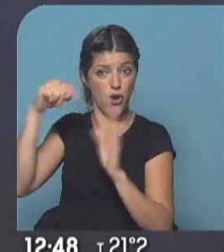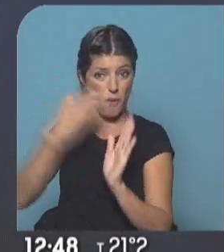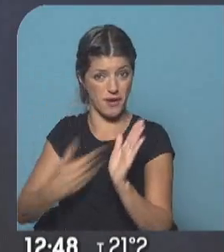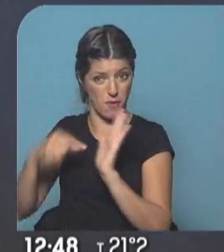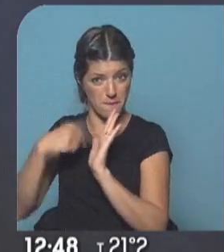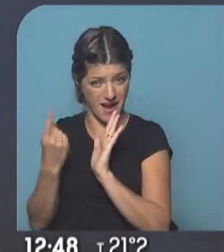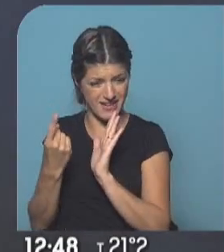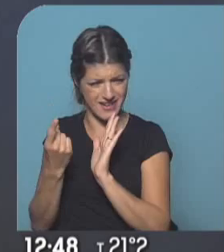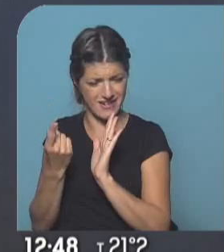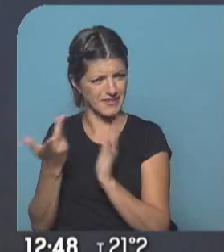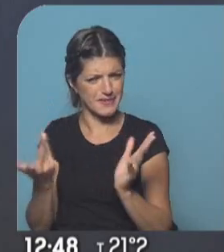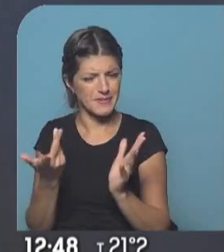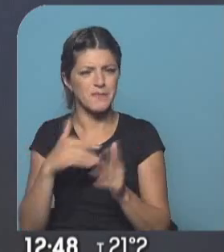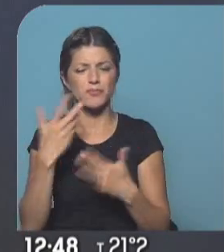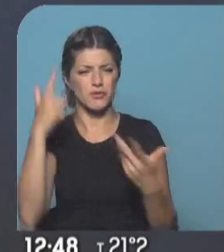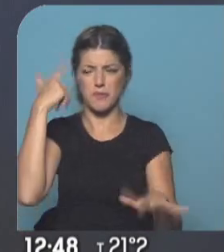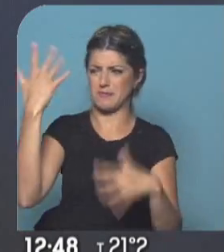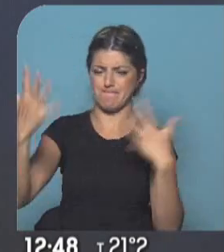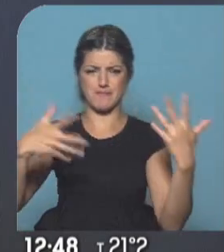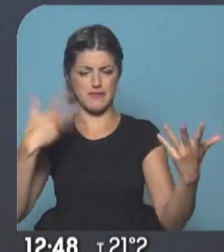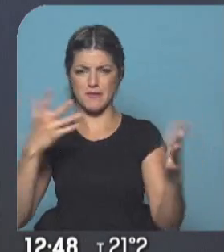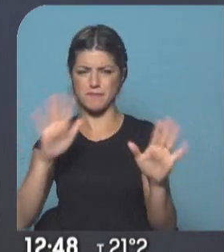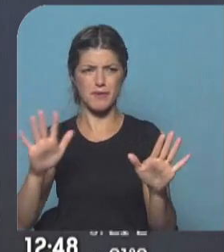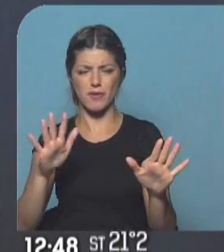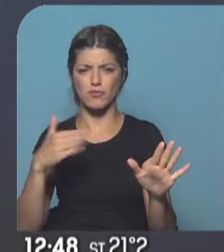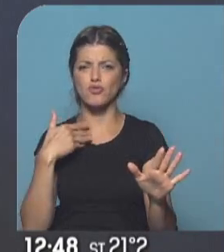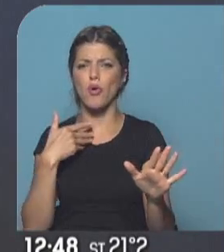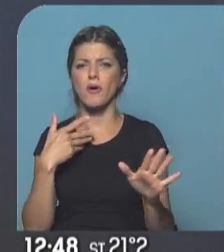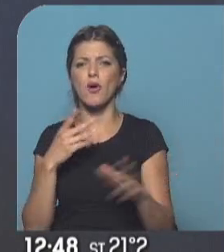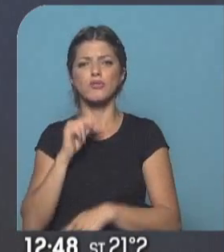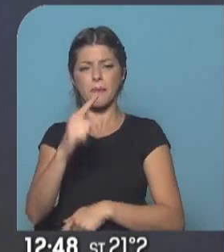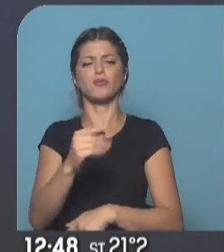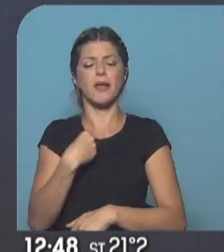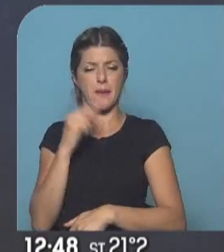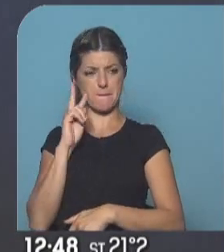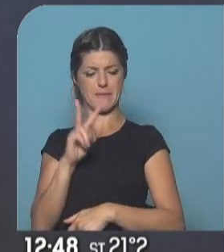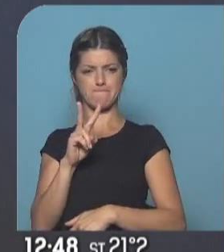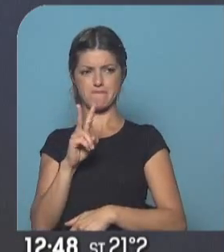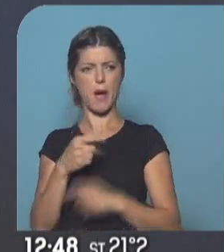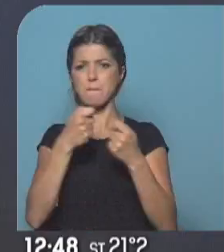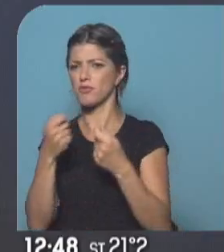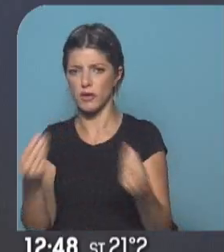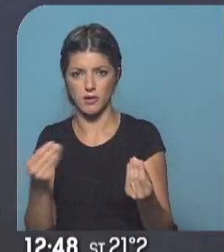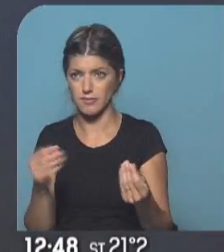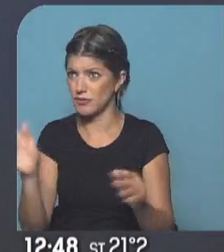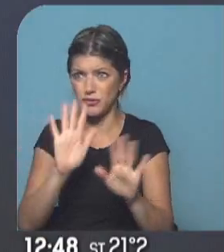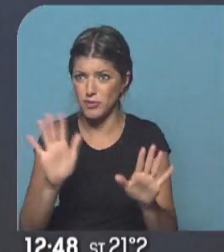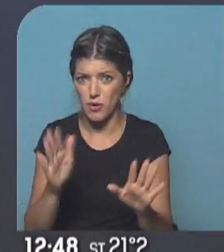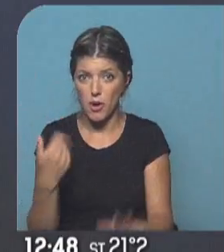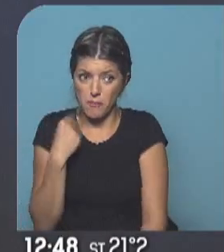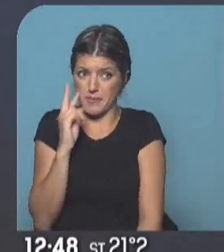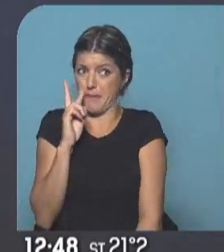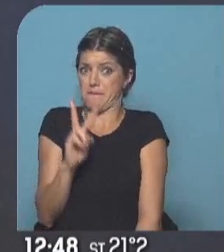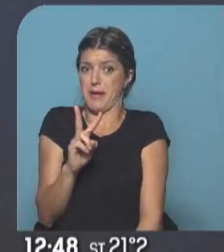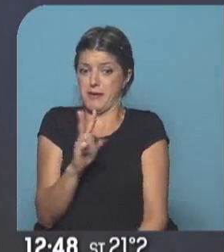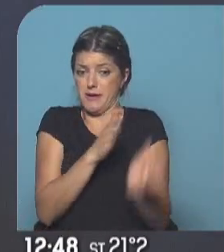manera que se hace como un poco confuso cuando uno dice, ¿qué puedo apoyar desde afuera? Bueno, de pronto uno no tiene que apoyar nada, de pronto uno puede mirar lo que es